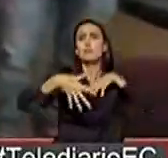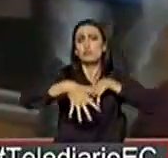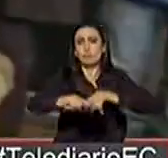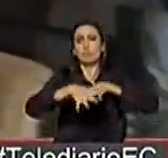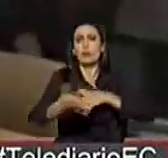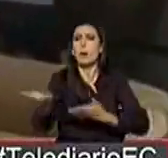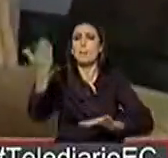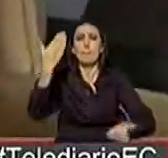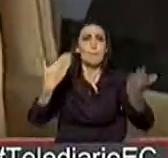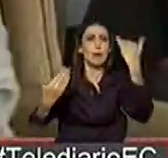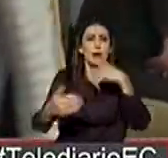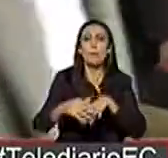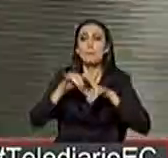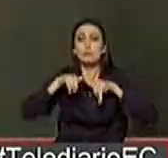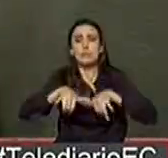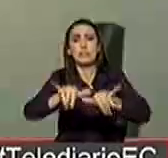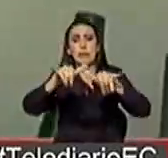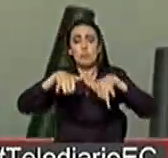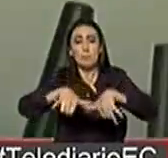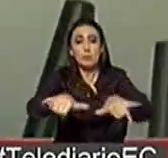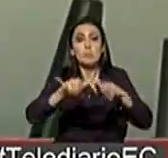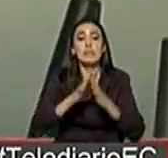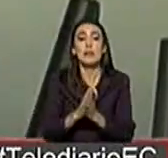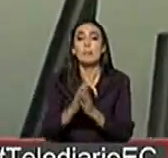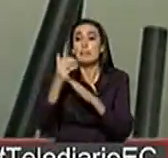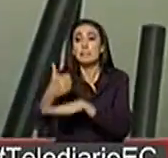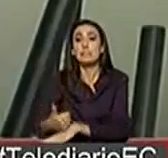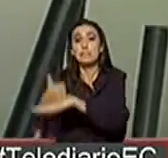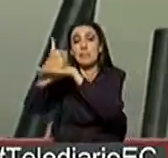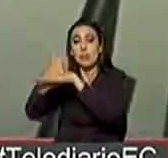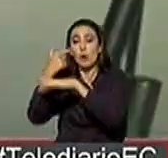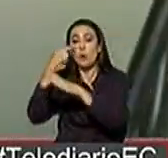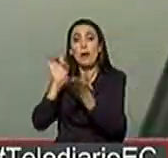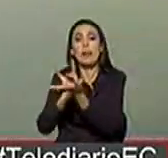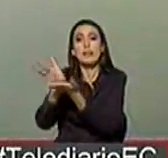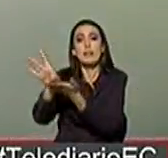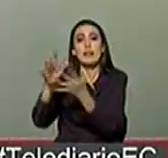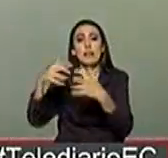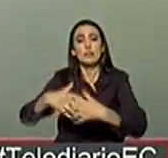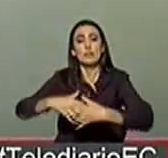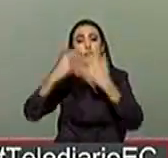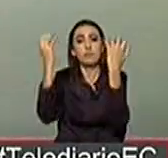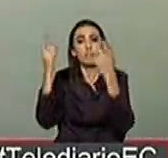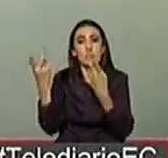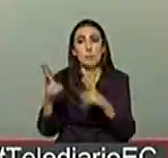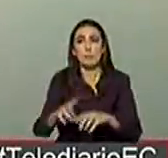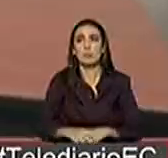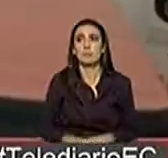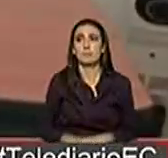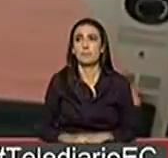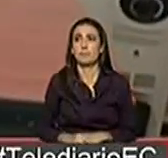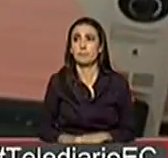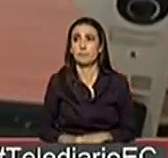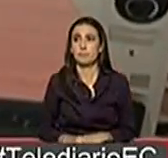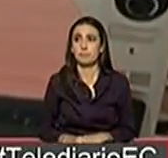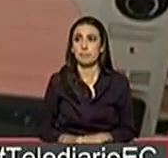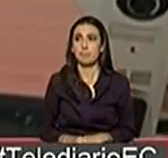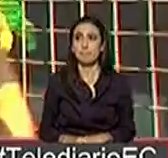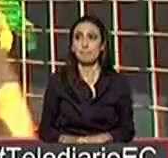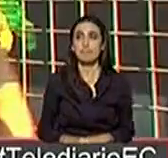se exija a las autoridades en juntas populares una salida constitucional a la crisis veronica rivadeneira medios